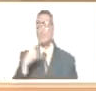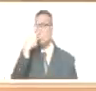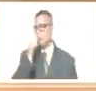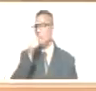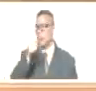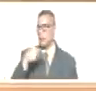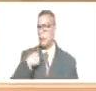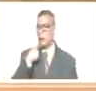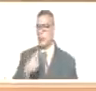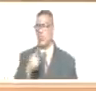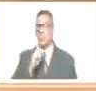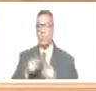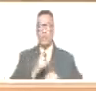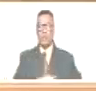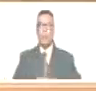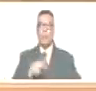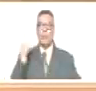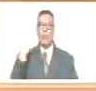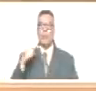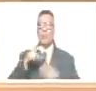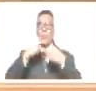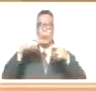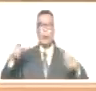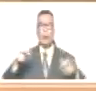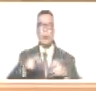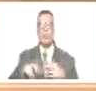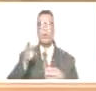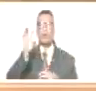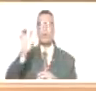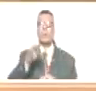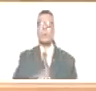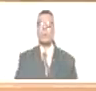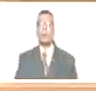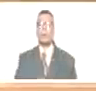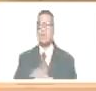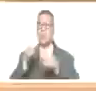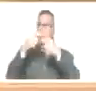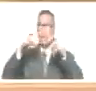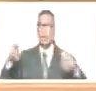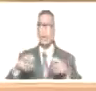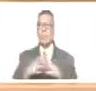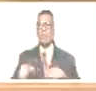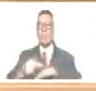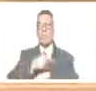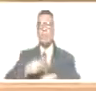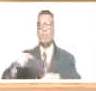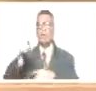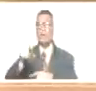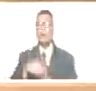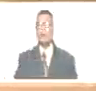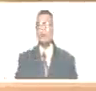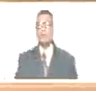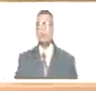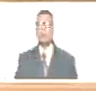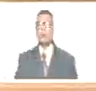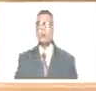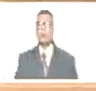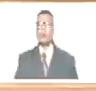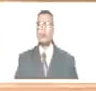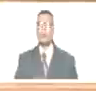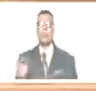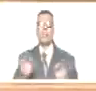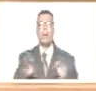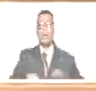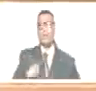minutos, que este es un tema de nación, es un tema de Estado. Un minuto, diputado. Nadie puede apostar